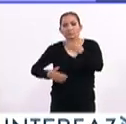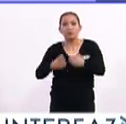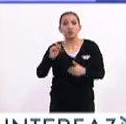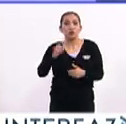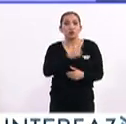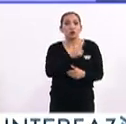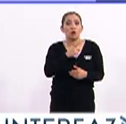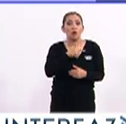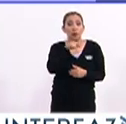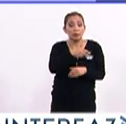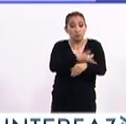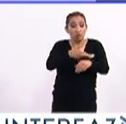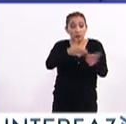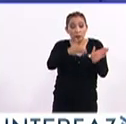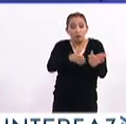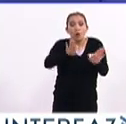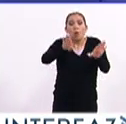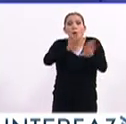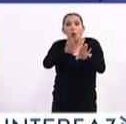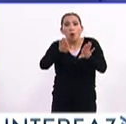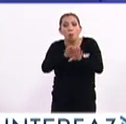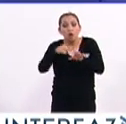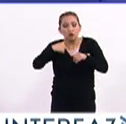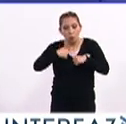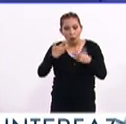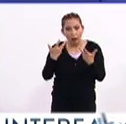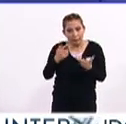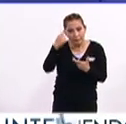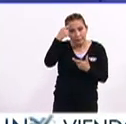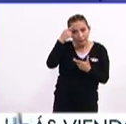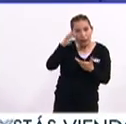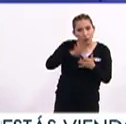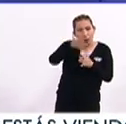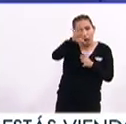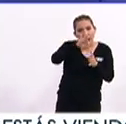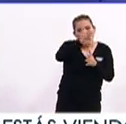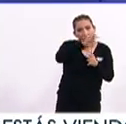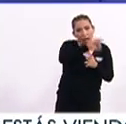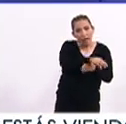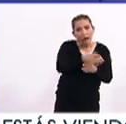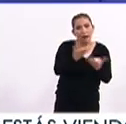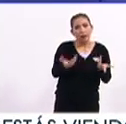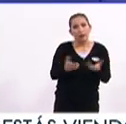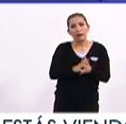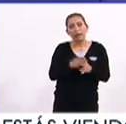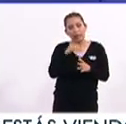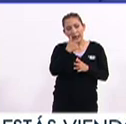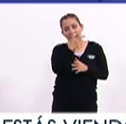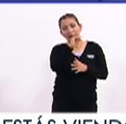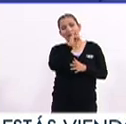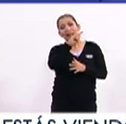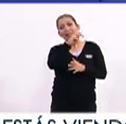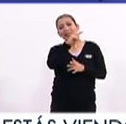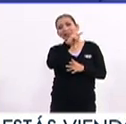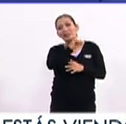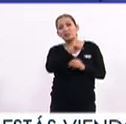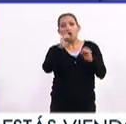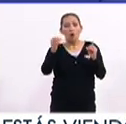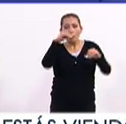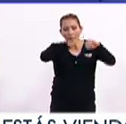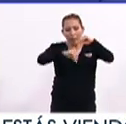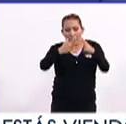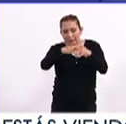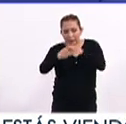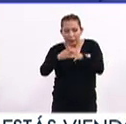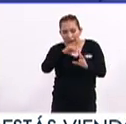nada más es el proceso, sino cómo voy a hacer la obtención de los ingredientes y de las mezclas,